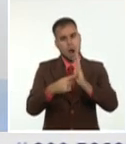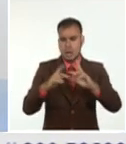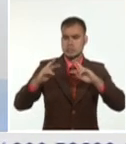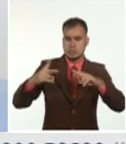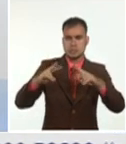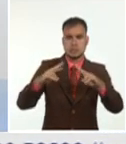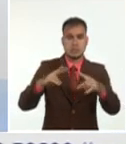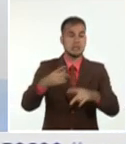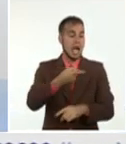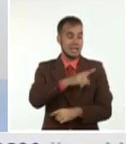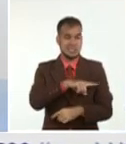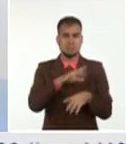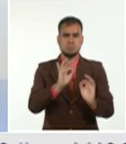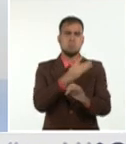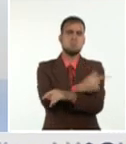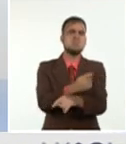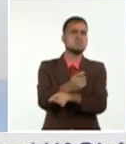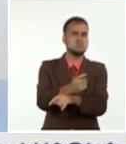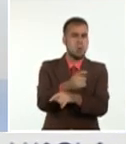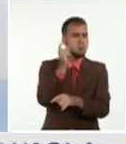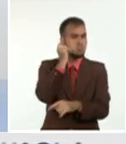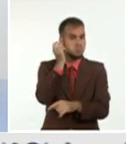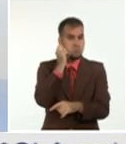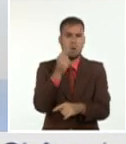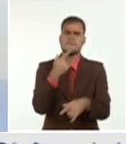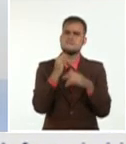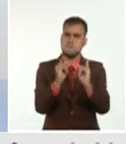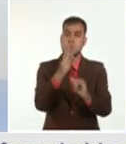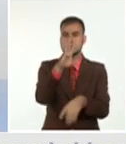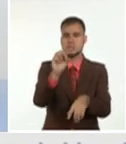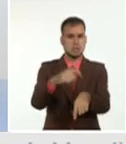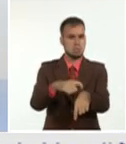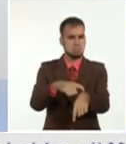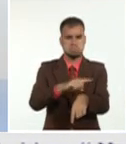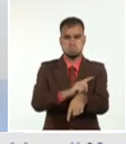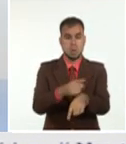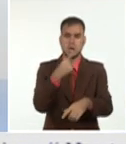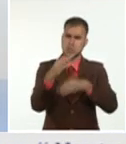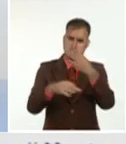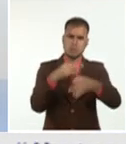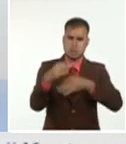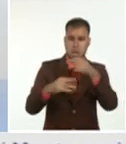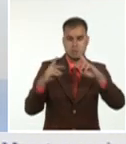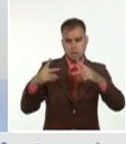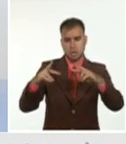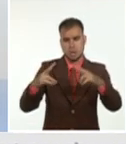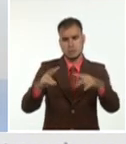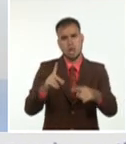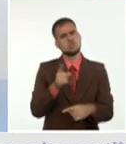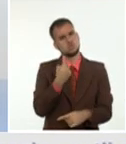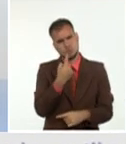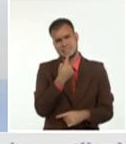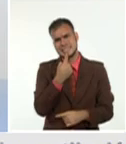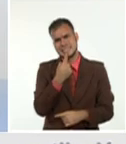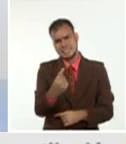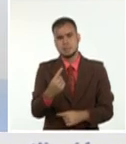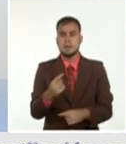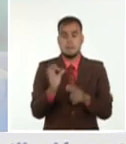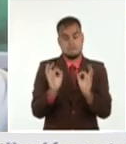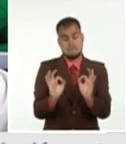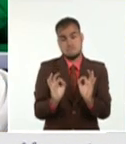Lisset le dedicó la media hora, y que no nos cansaremos de reiterar el riesgo que